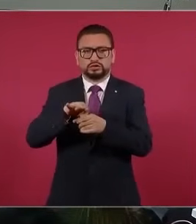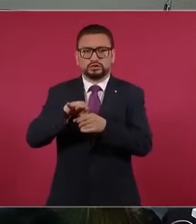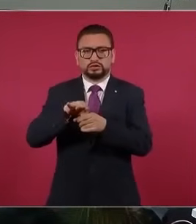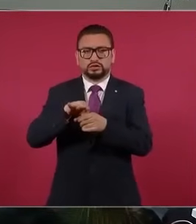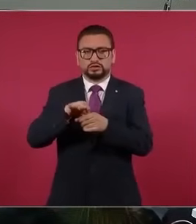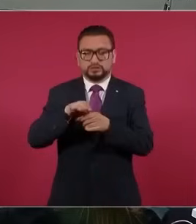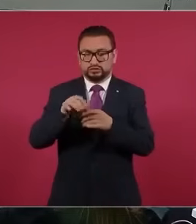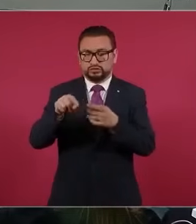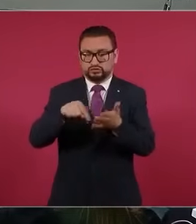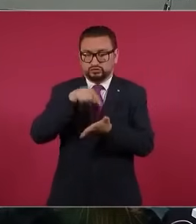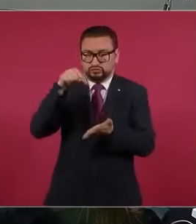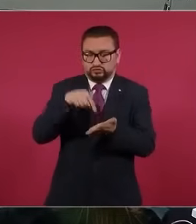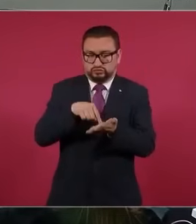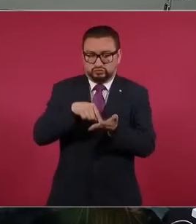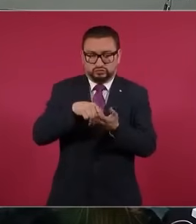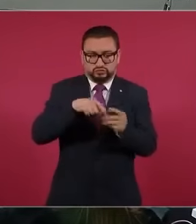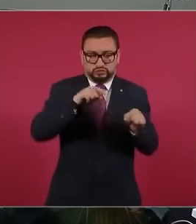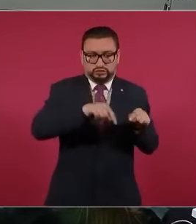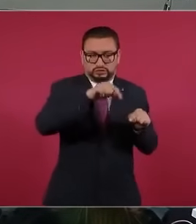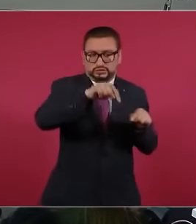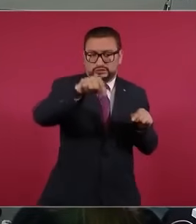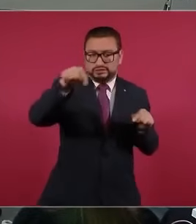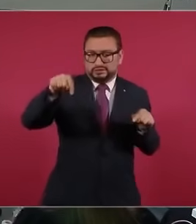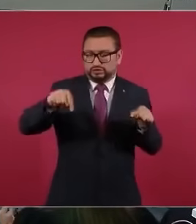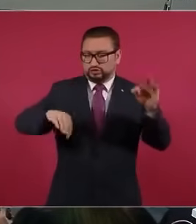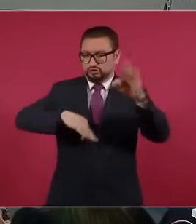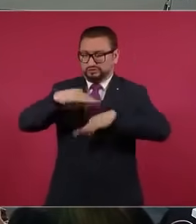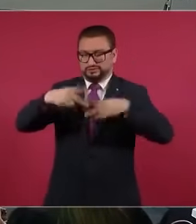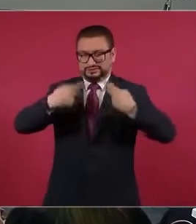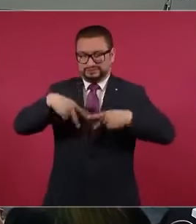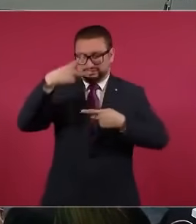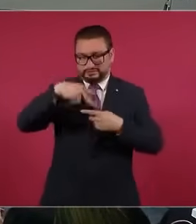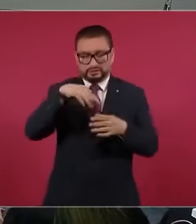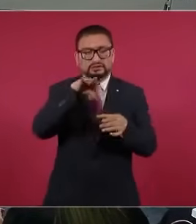en los distritos los mexicanos.